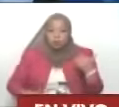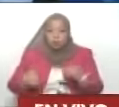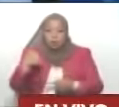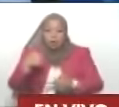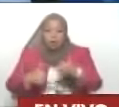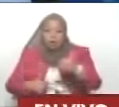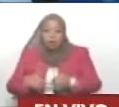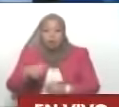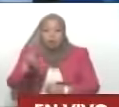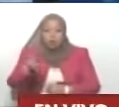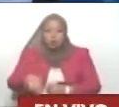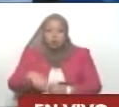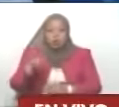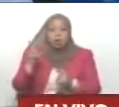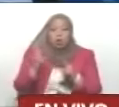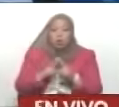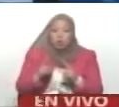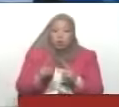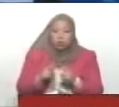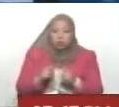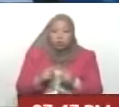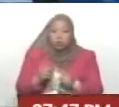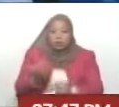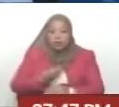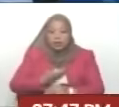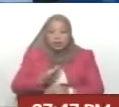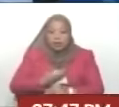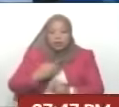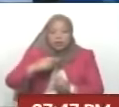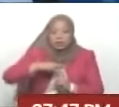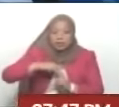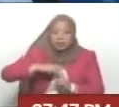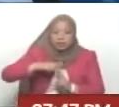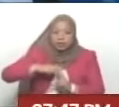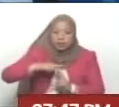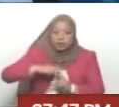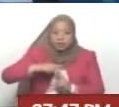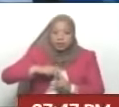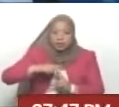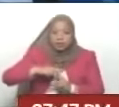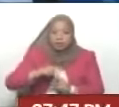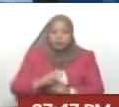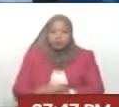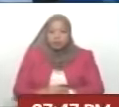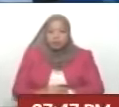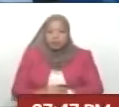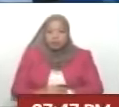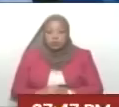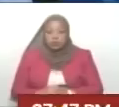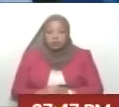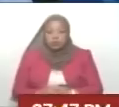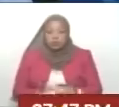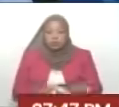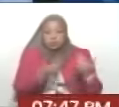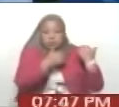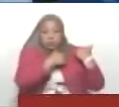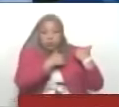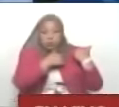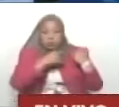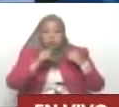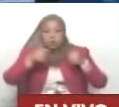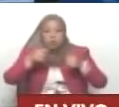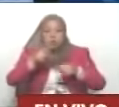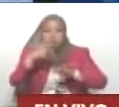mundo lo conoce. Fue alcalde de San Cristóbal. Fue el alcalde que encabezó las guarimbas